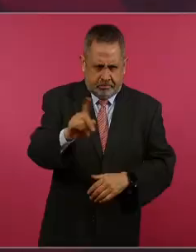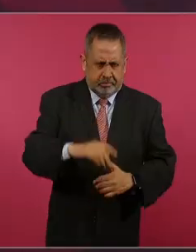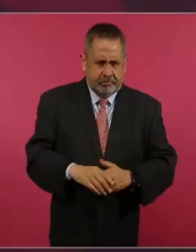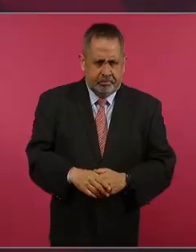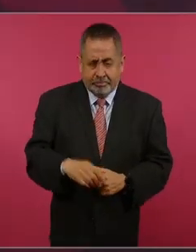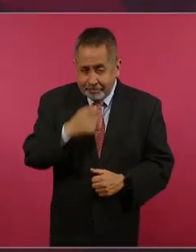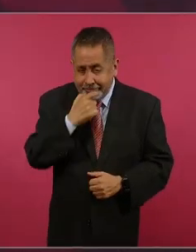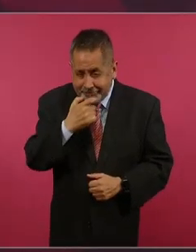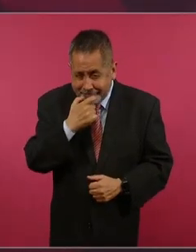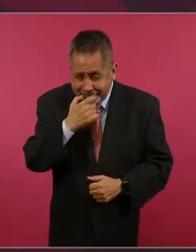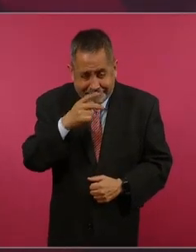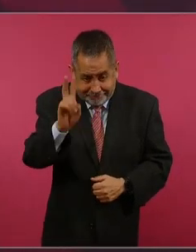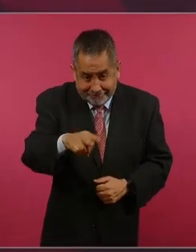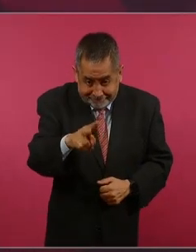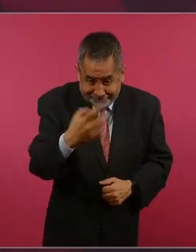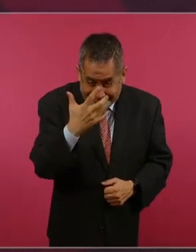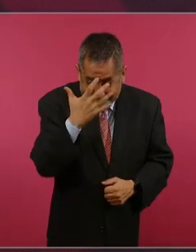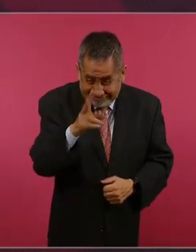¿De veras?